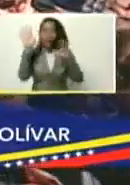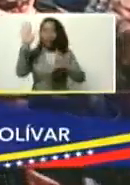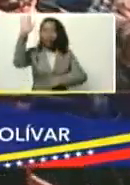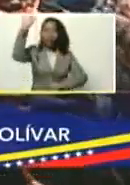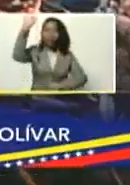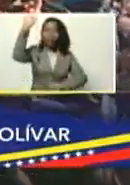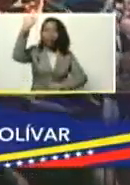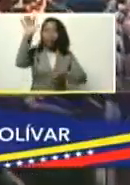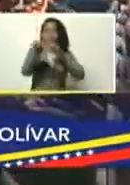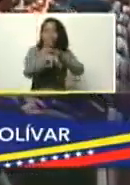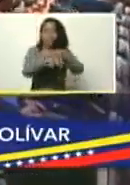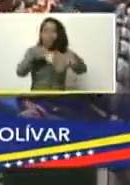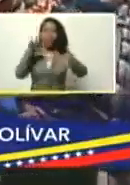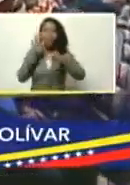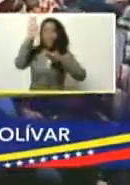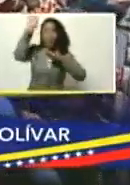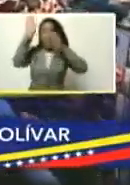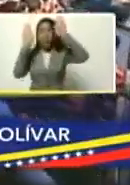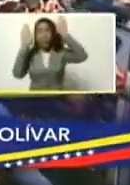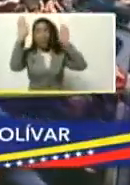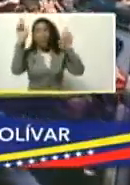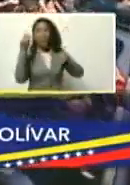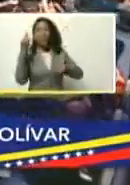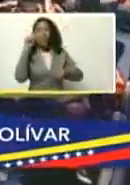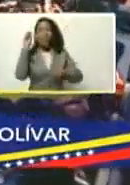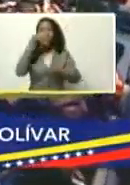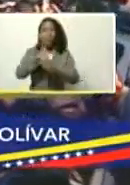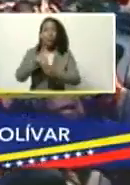TikTok? ¿Quién se mete en Instagram?